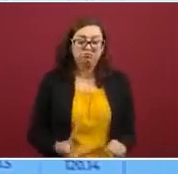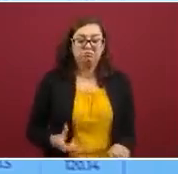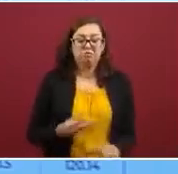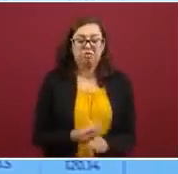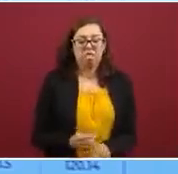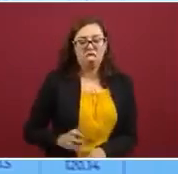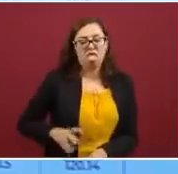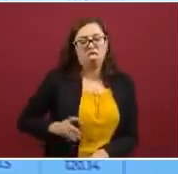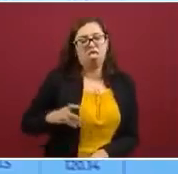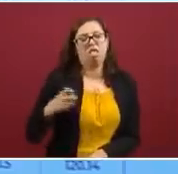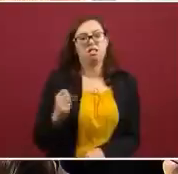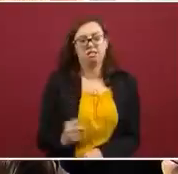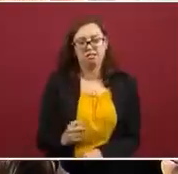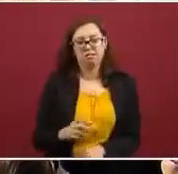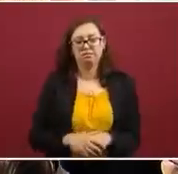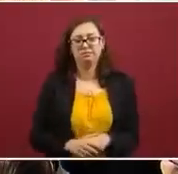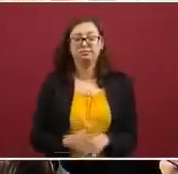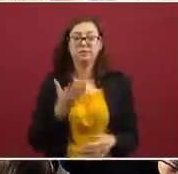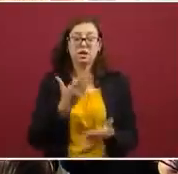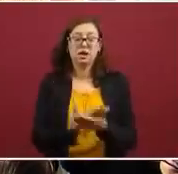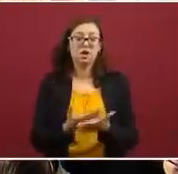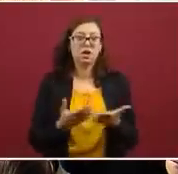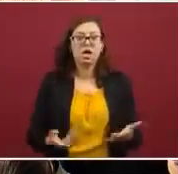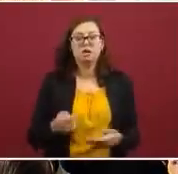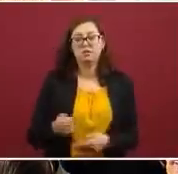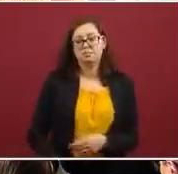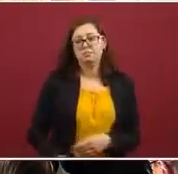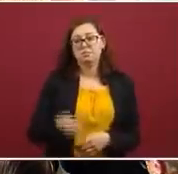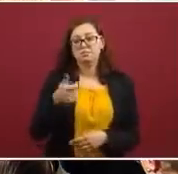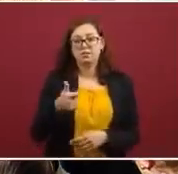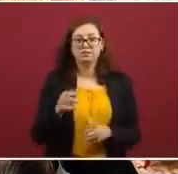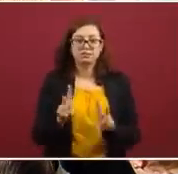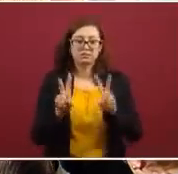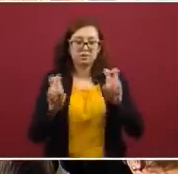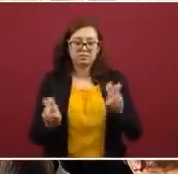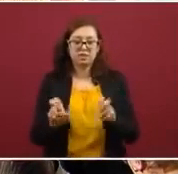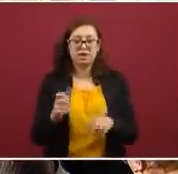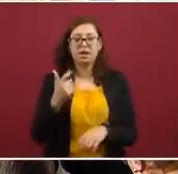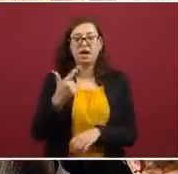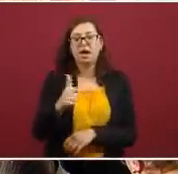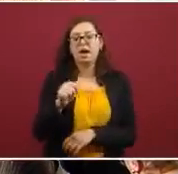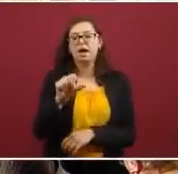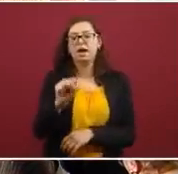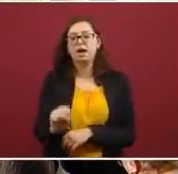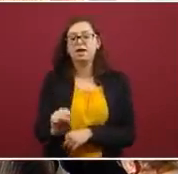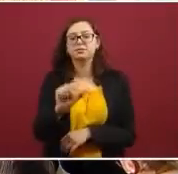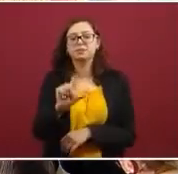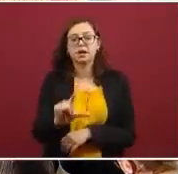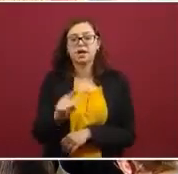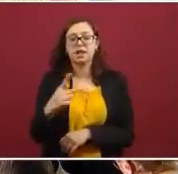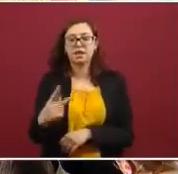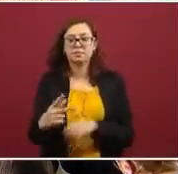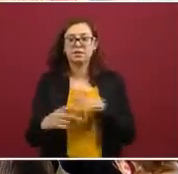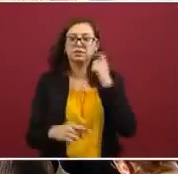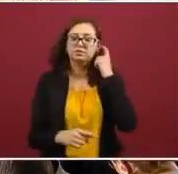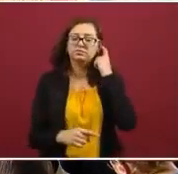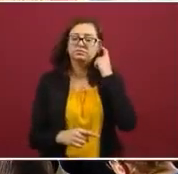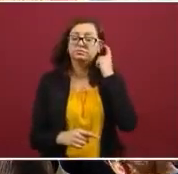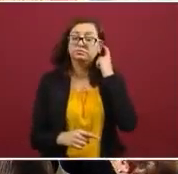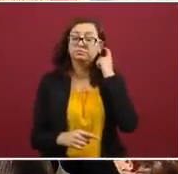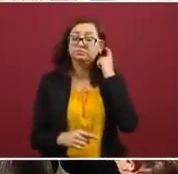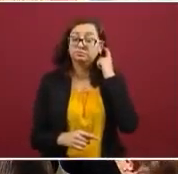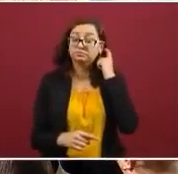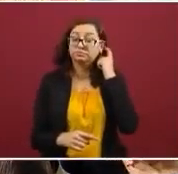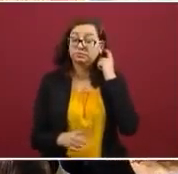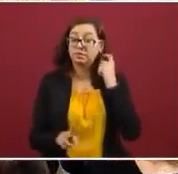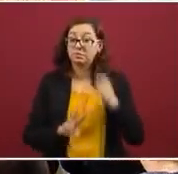Y ahora vamos a presentar por primera vez el del gas LP, donde sí encontramos números muy